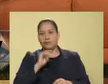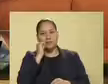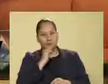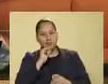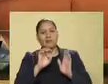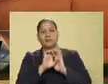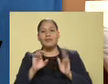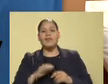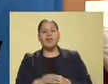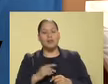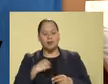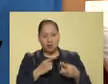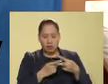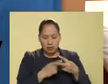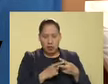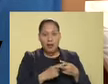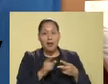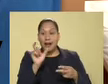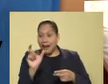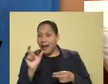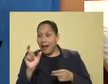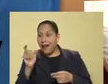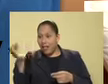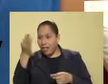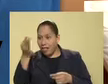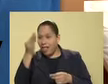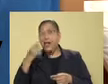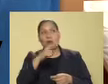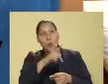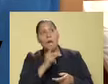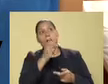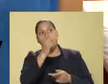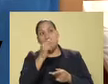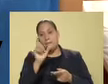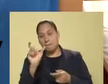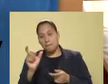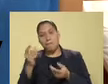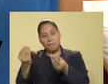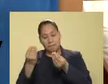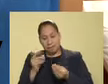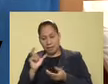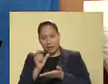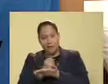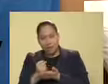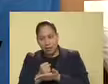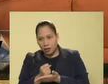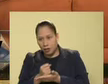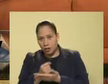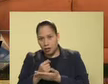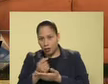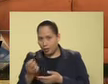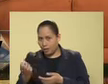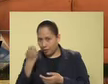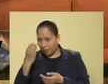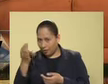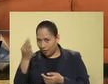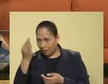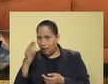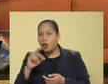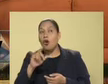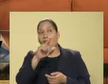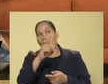que tiene preautorizada una tarjeta de crédito o tiene un cheque un préstamo de